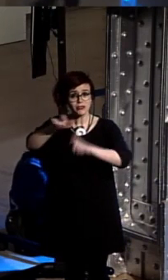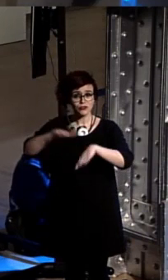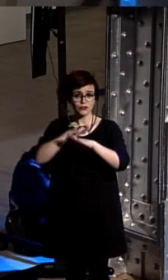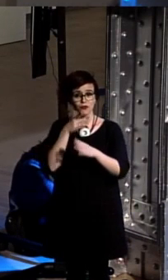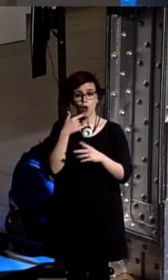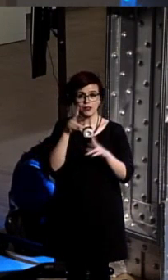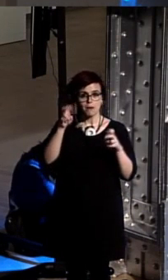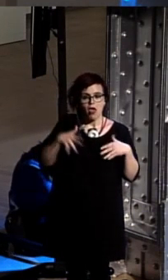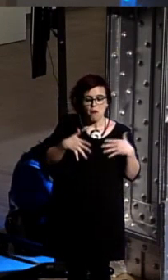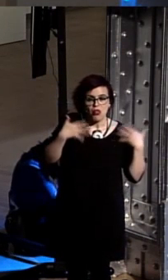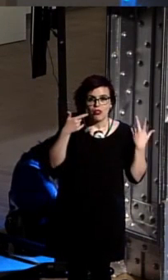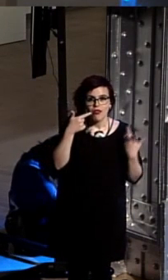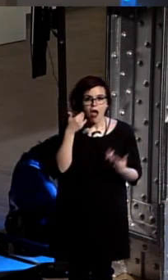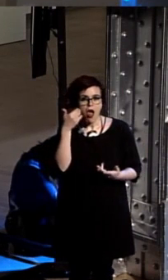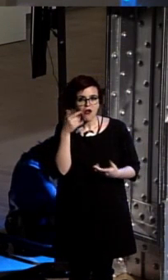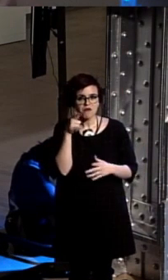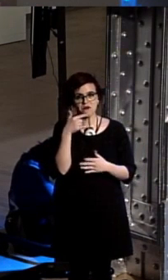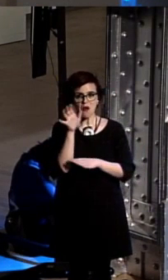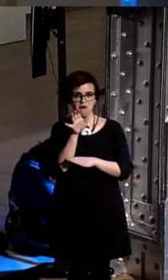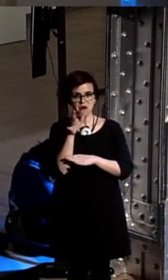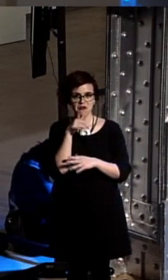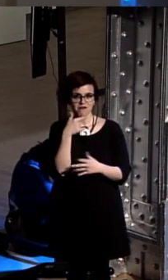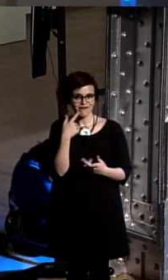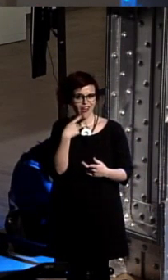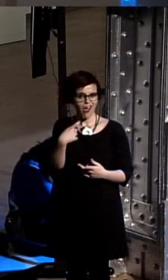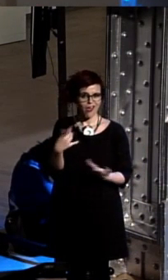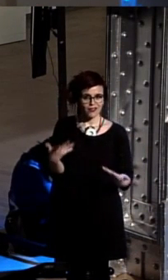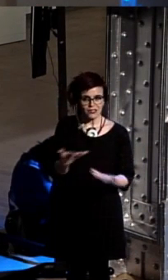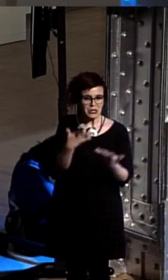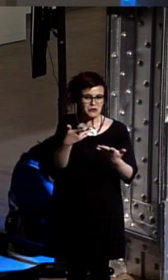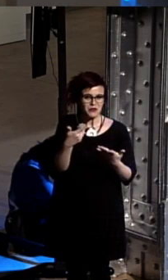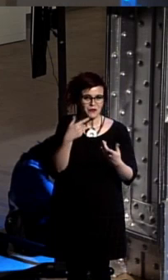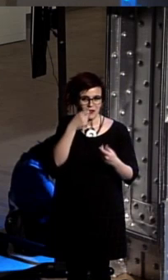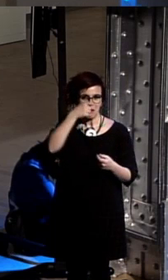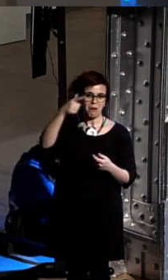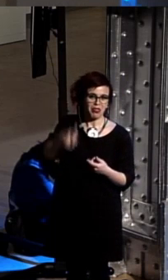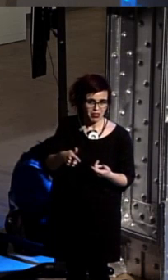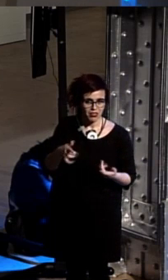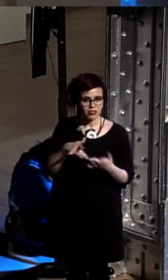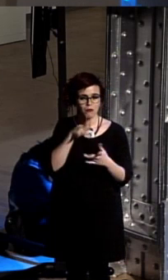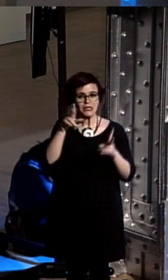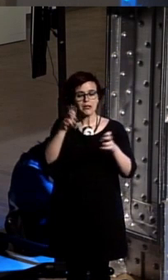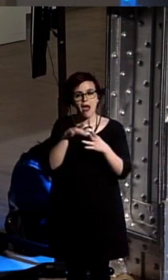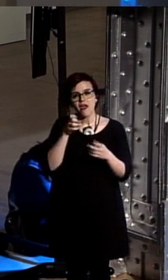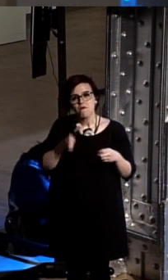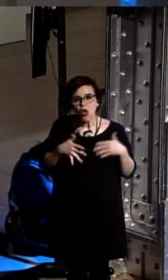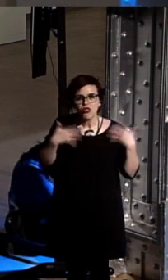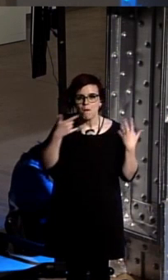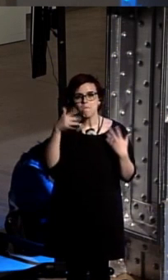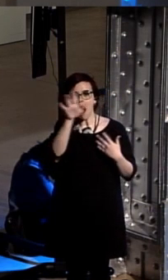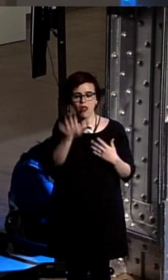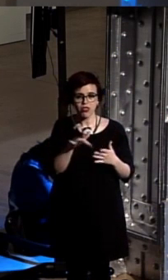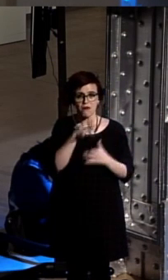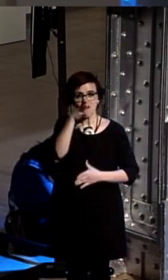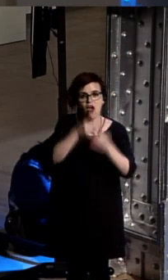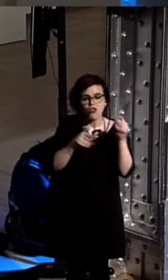las emociones, y la gente es como que las emociones fueran un defecto,